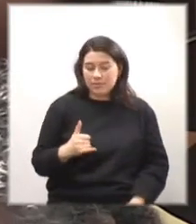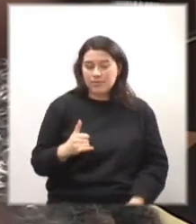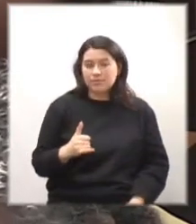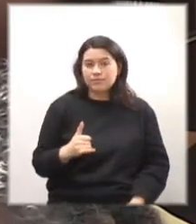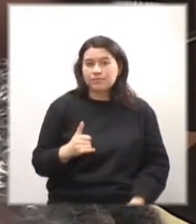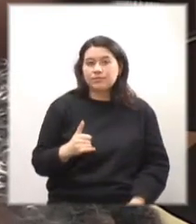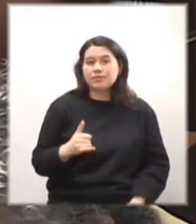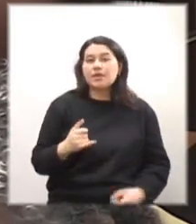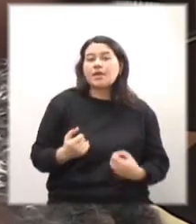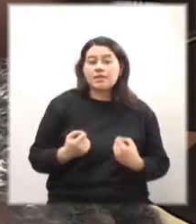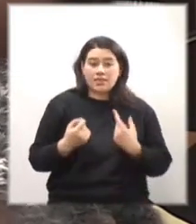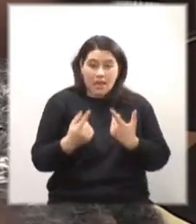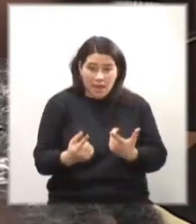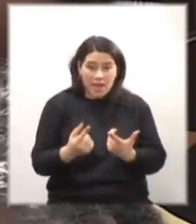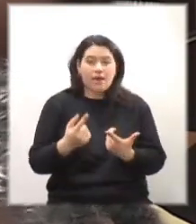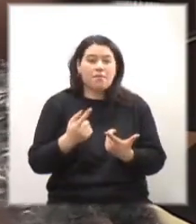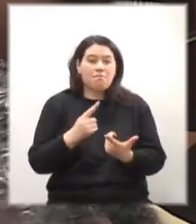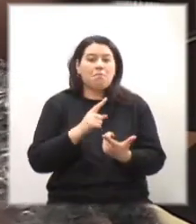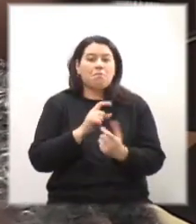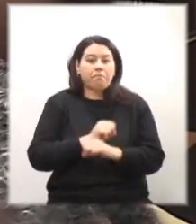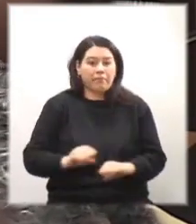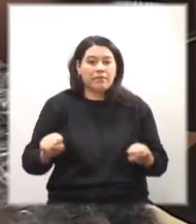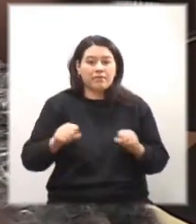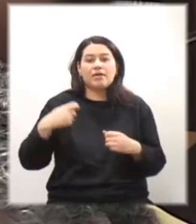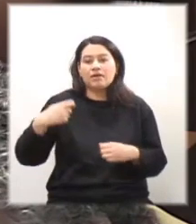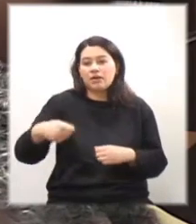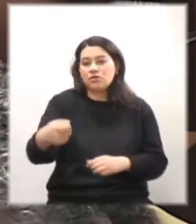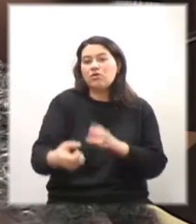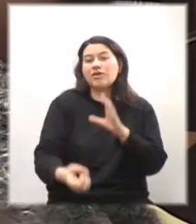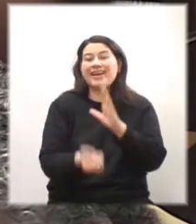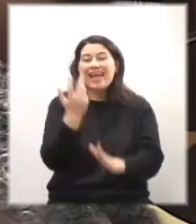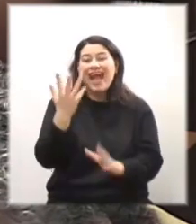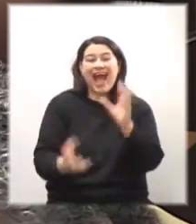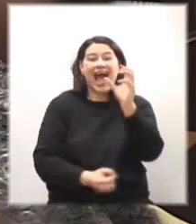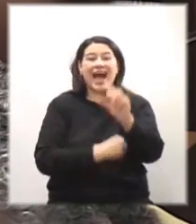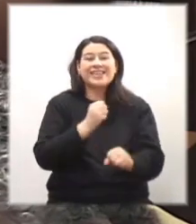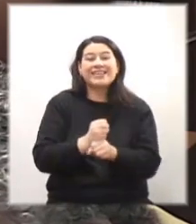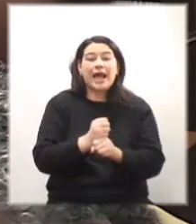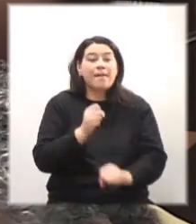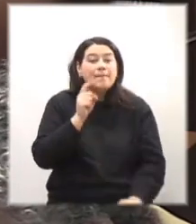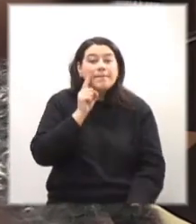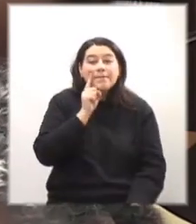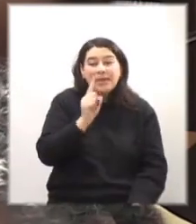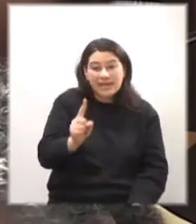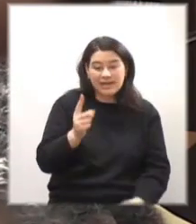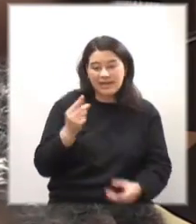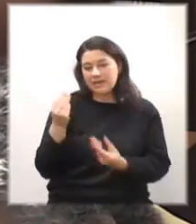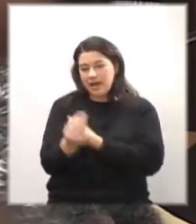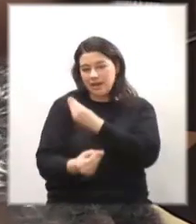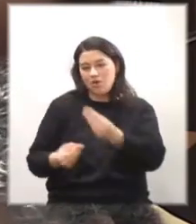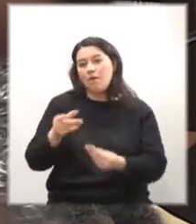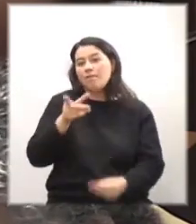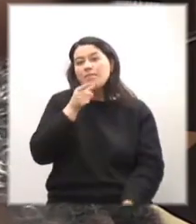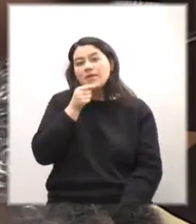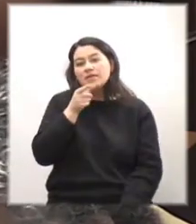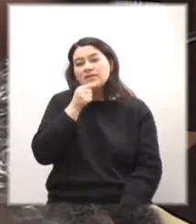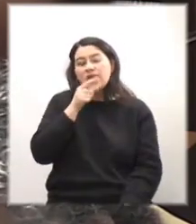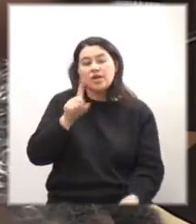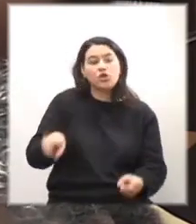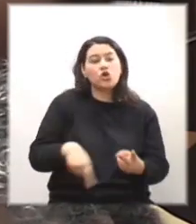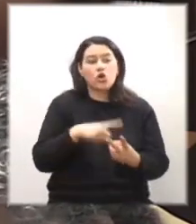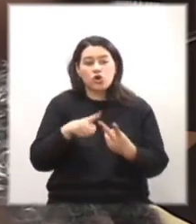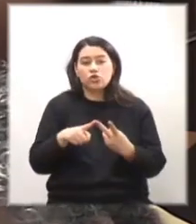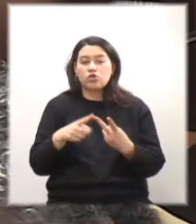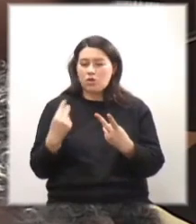ejemplos, se facultó habilitar crédito para crear hasta 1000 cargos de policías y en otra oportunidad se facultó a